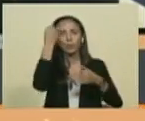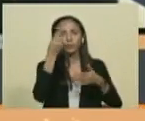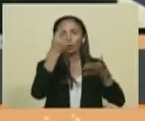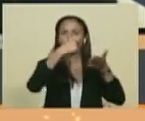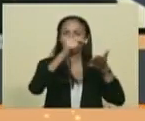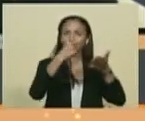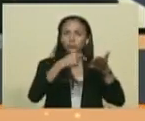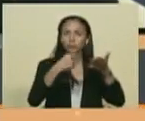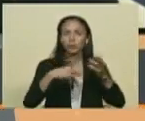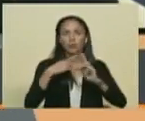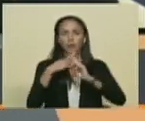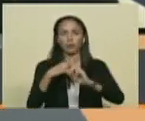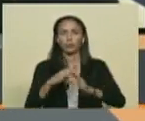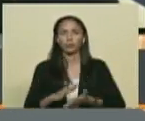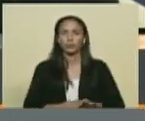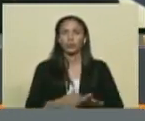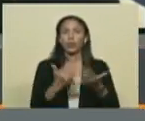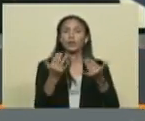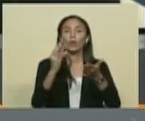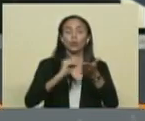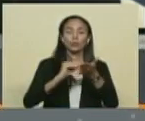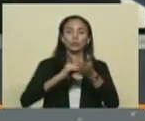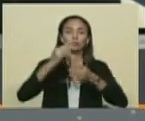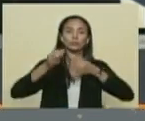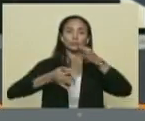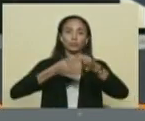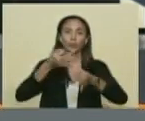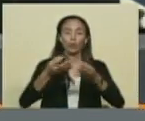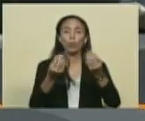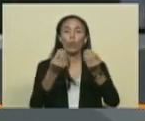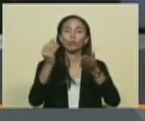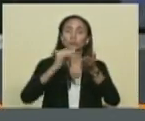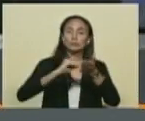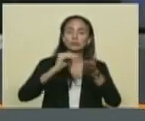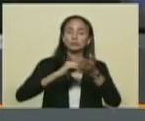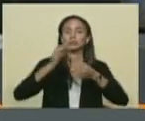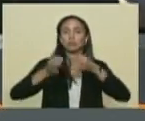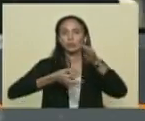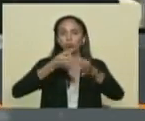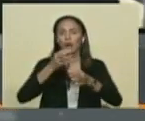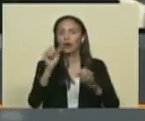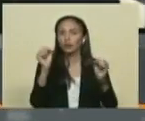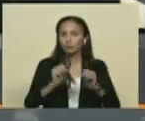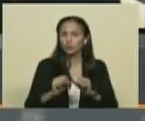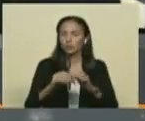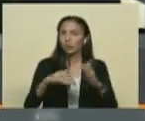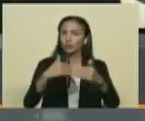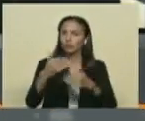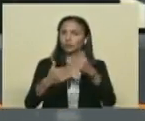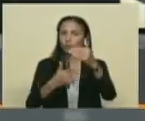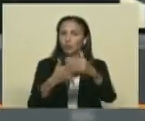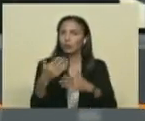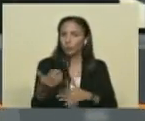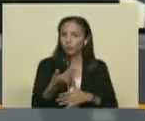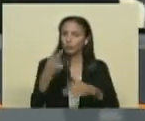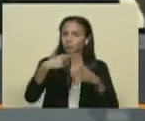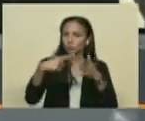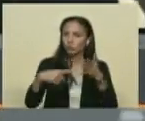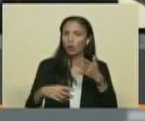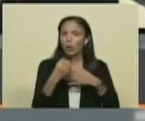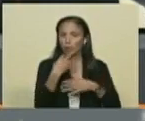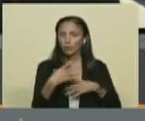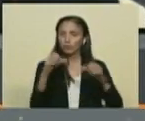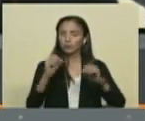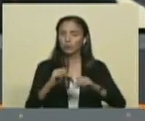los resultados. Ya lo hemos reiterado en varias oportunidades, obviamente se han logrado avances importantes y tanto los cancilleres